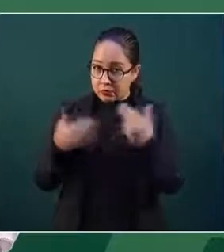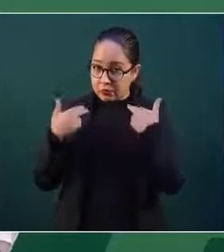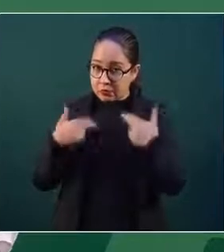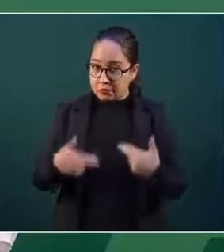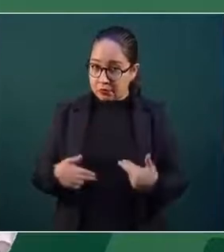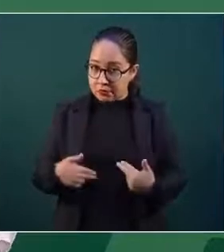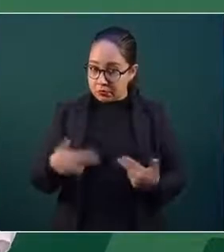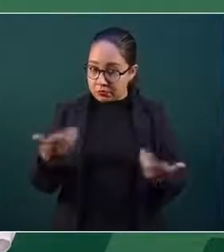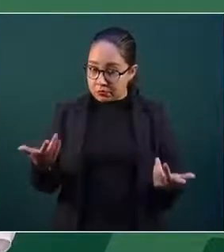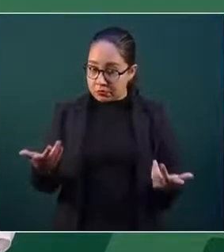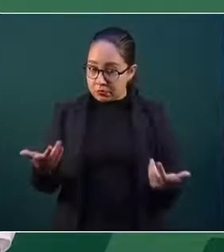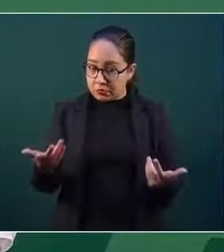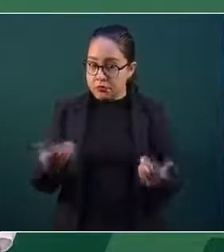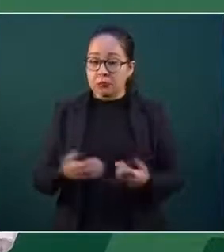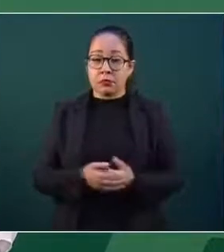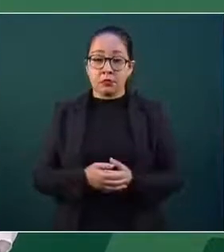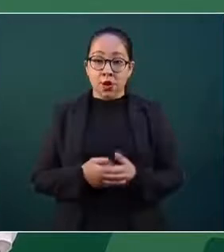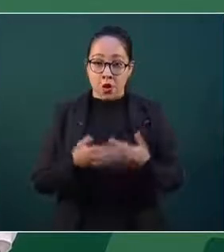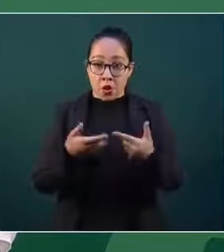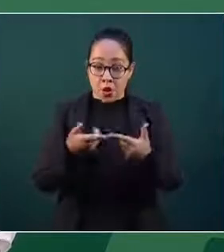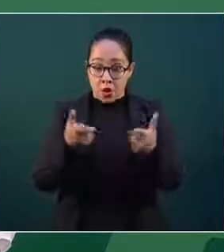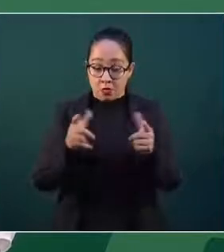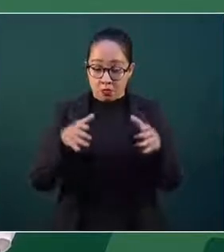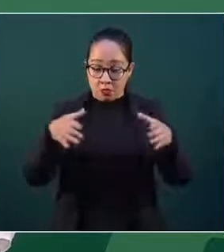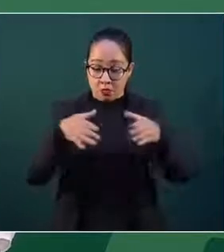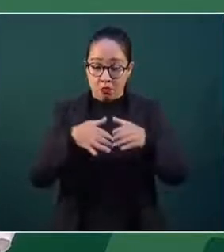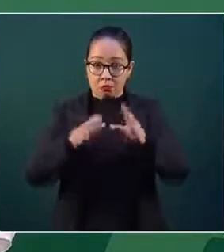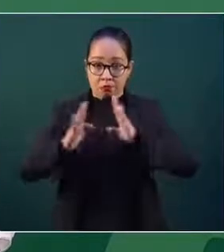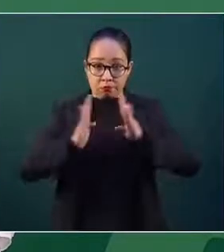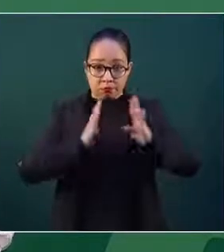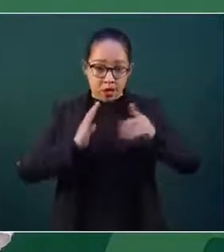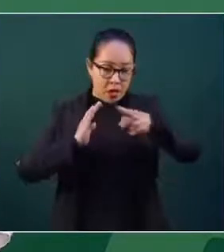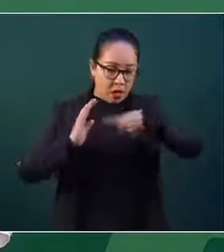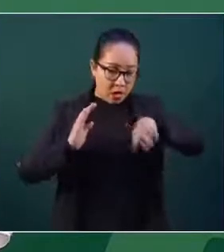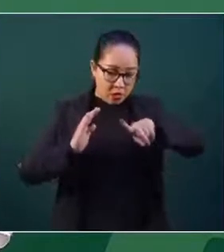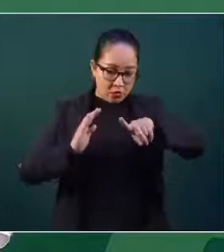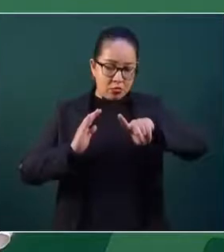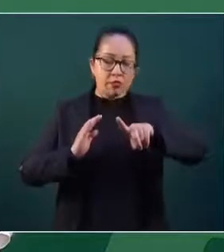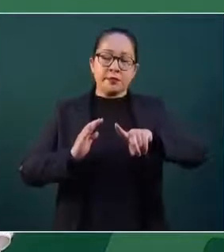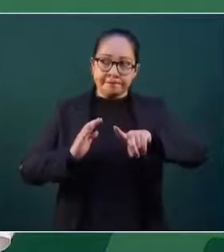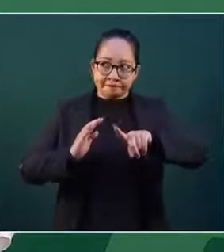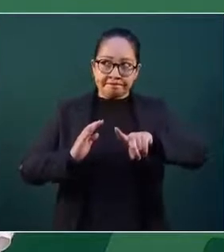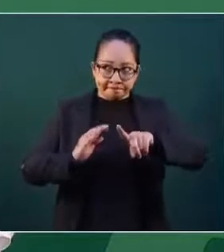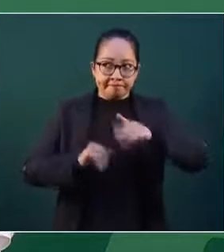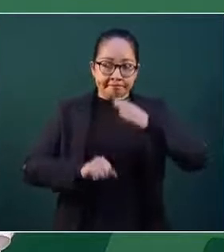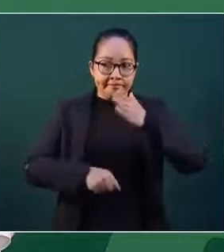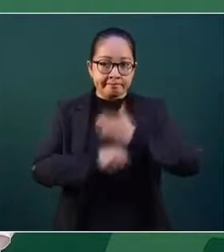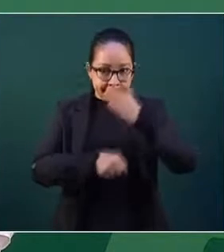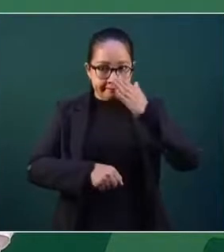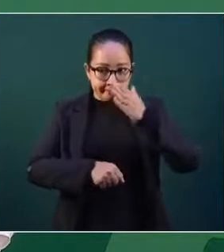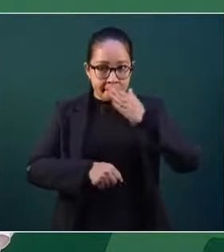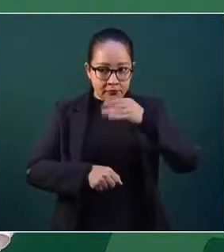las mismas Fuerzas Armadas se han encargado de castigar a los responsables.